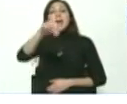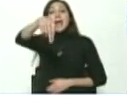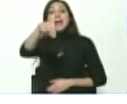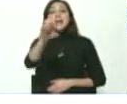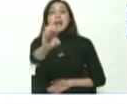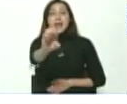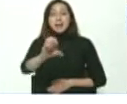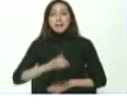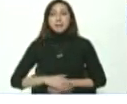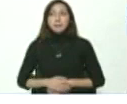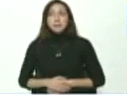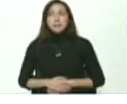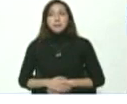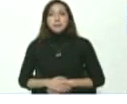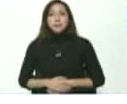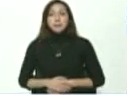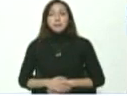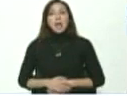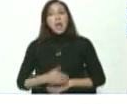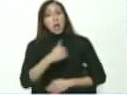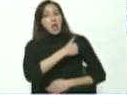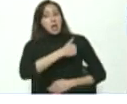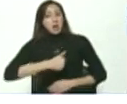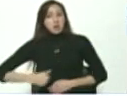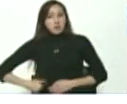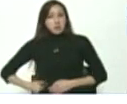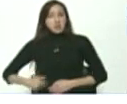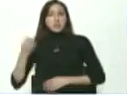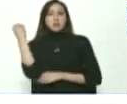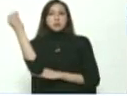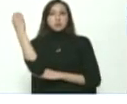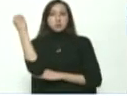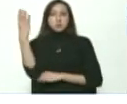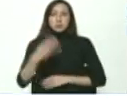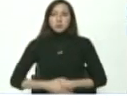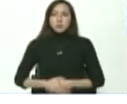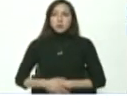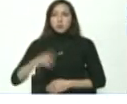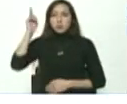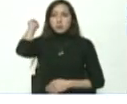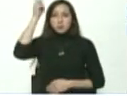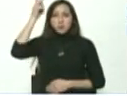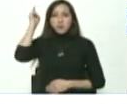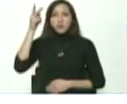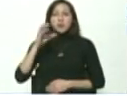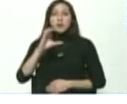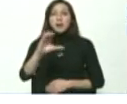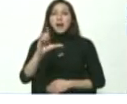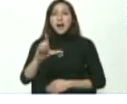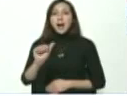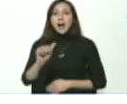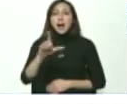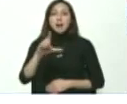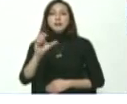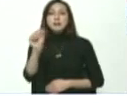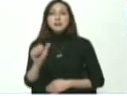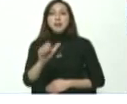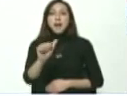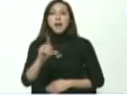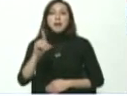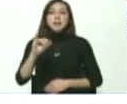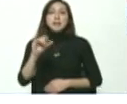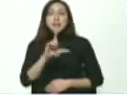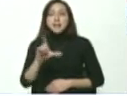en la voz de su presidente, el profesor Pedro Calzadilla